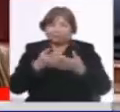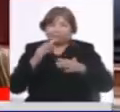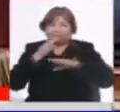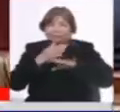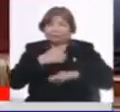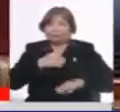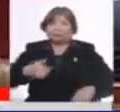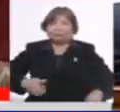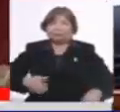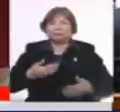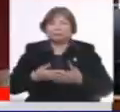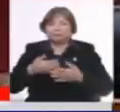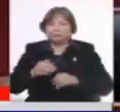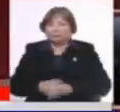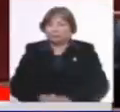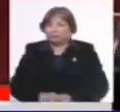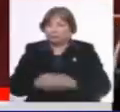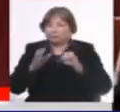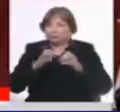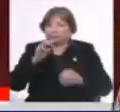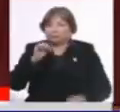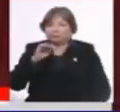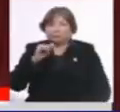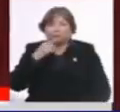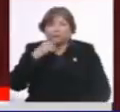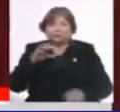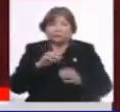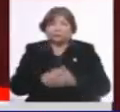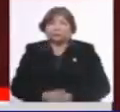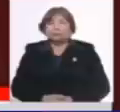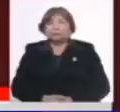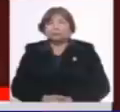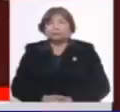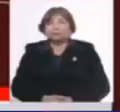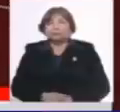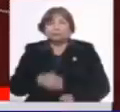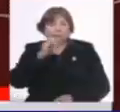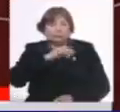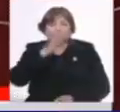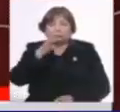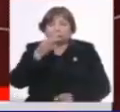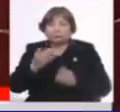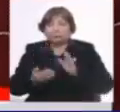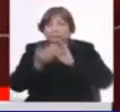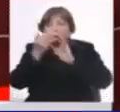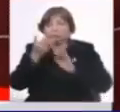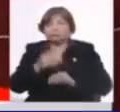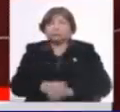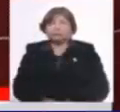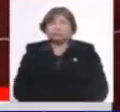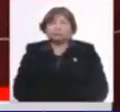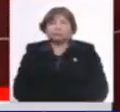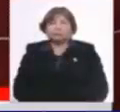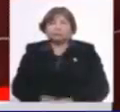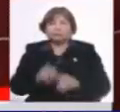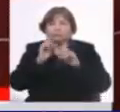nuestro presidente y de la congresista Marta Moyano se han hecho. Quiero aprovechar su presencia, primer ministro, para